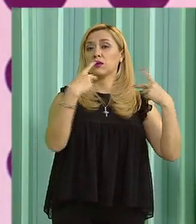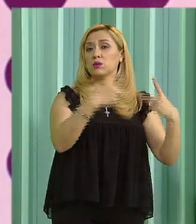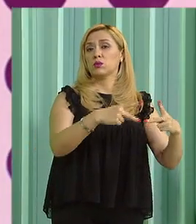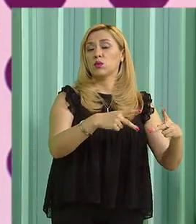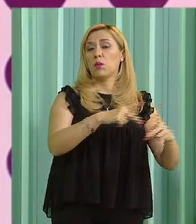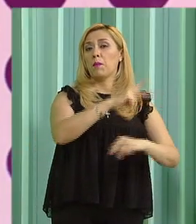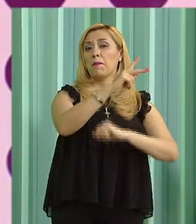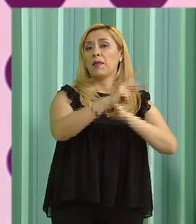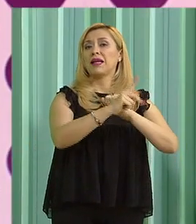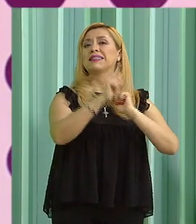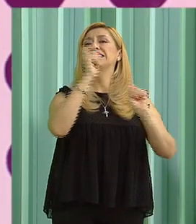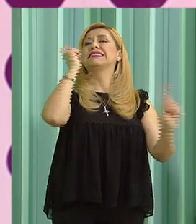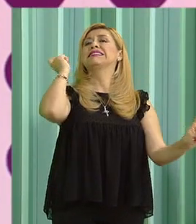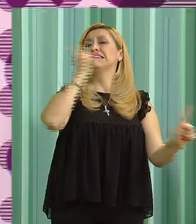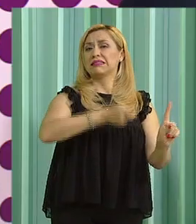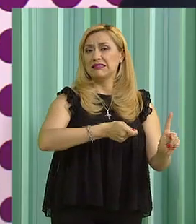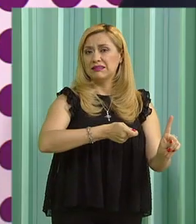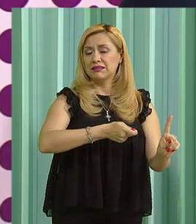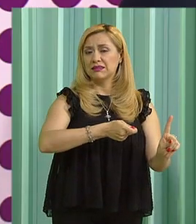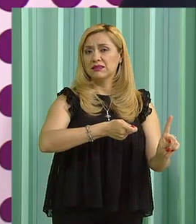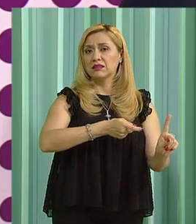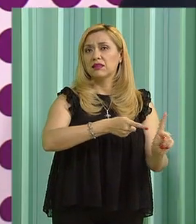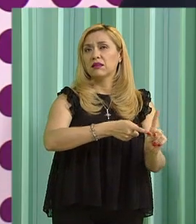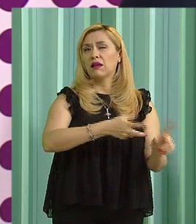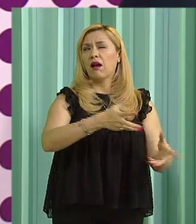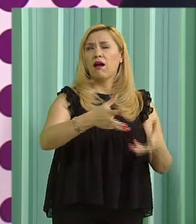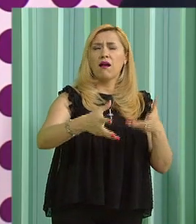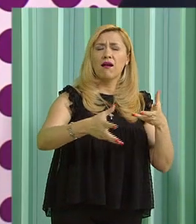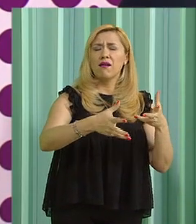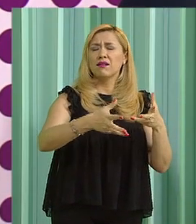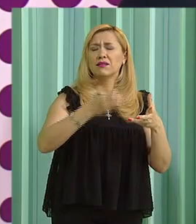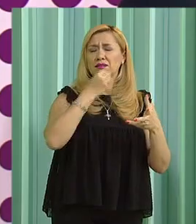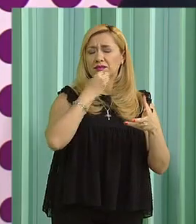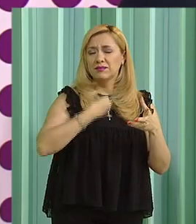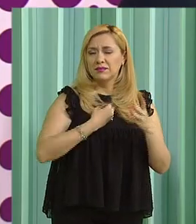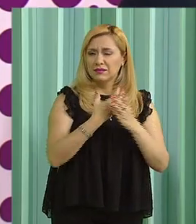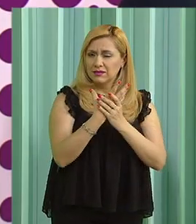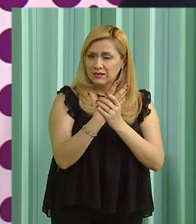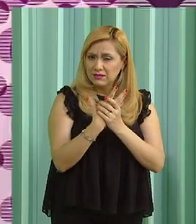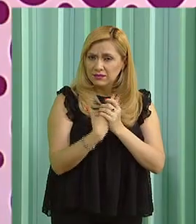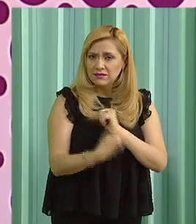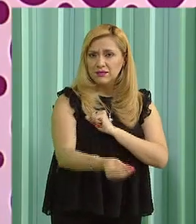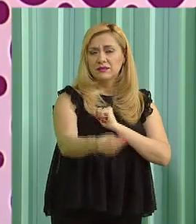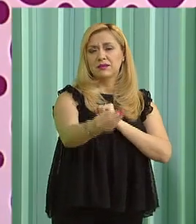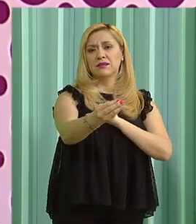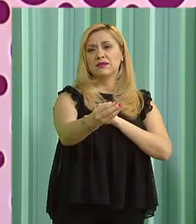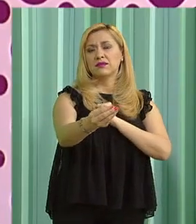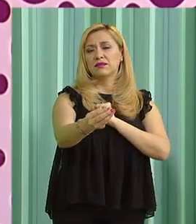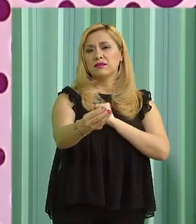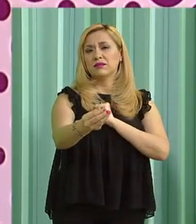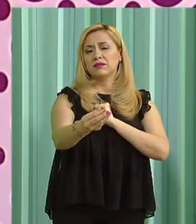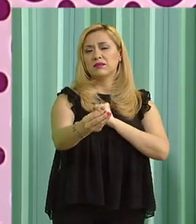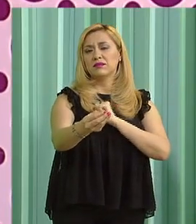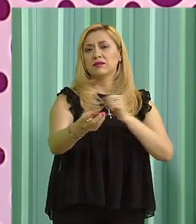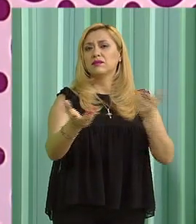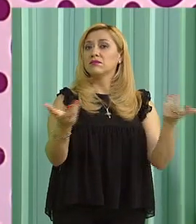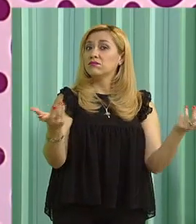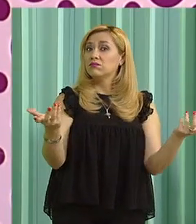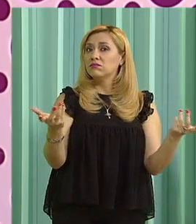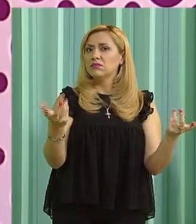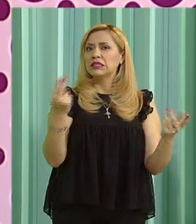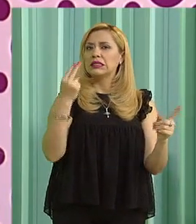de inicio y que las hizo migrar, que las hizo tener que huir, ¿no? de su